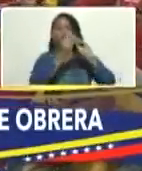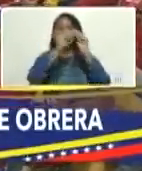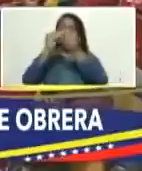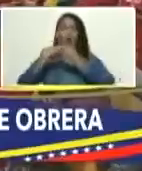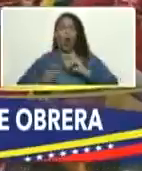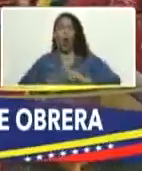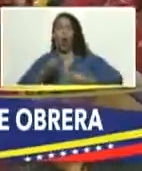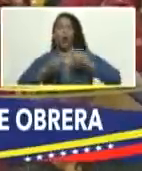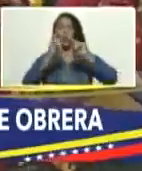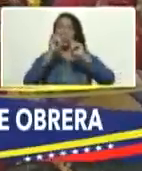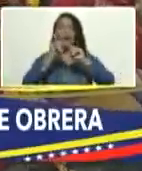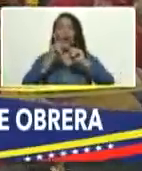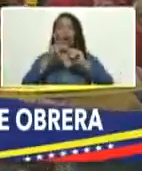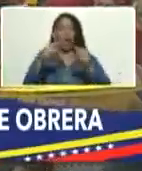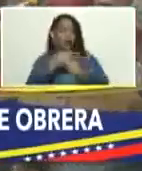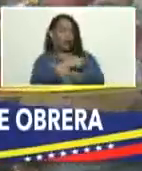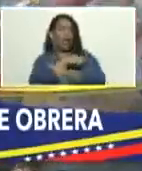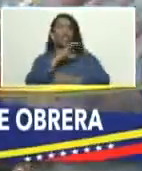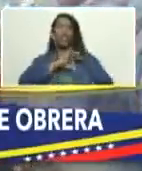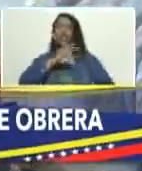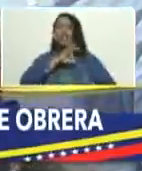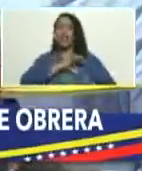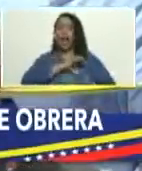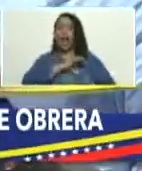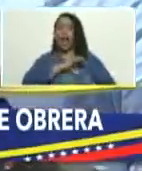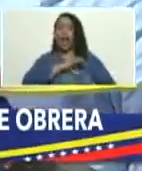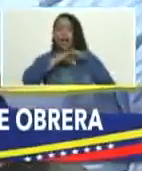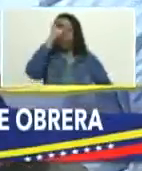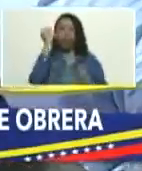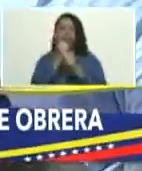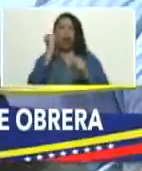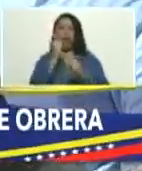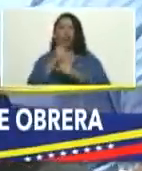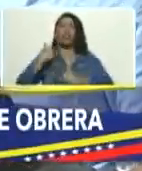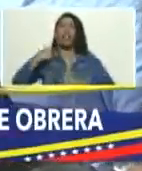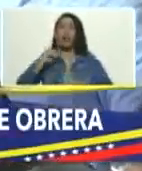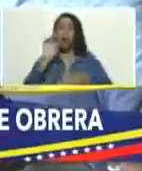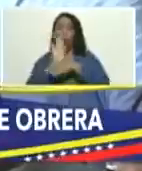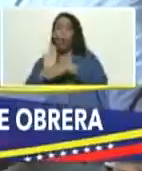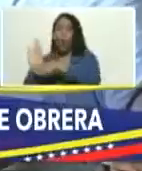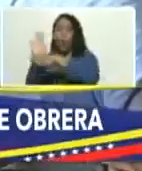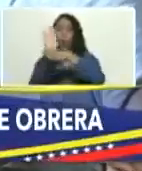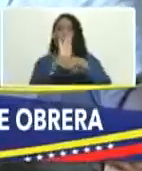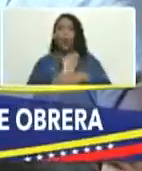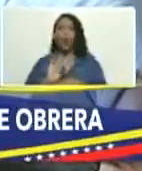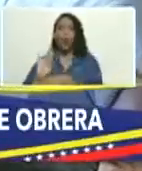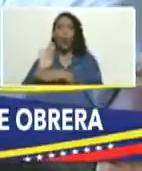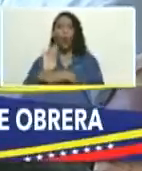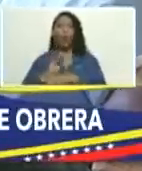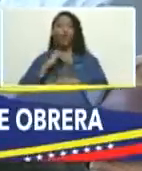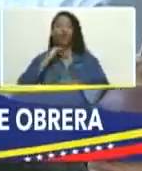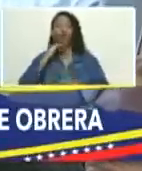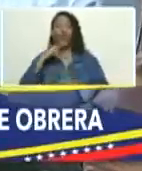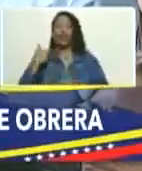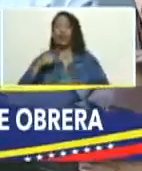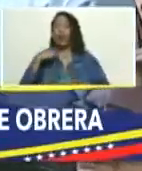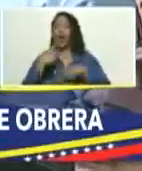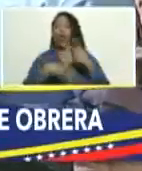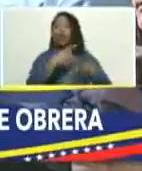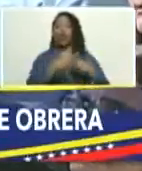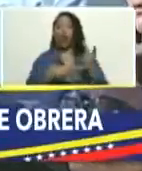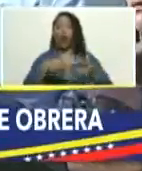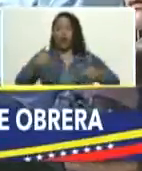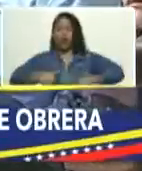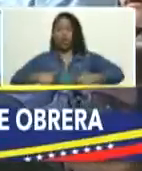construir, de las heridas sociales, laborales que tenemos que sanar y de la riqueza que tenemos que producir con